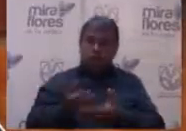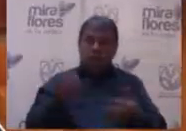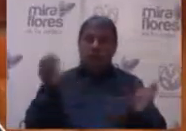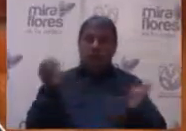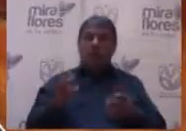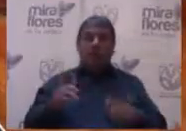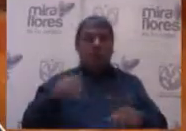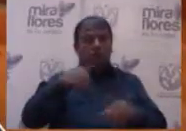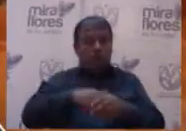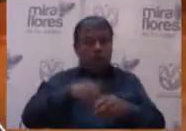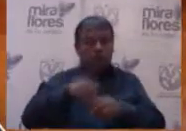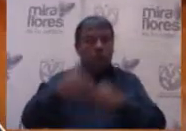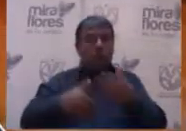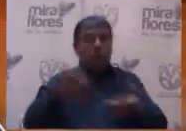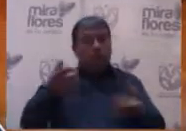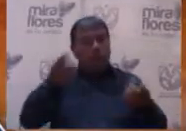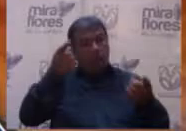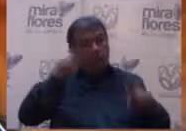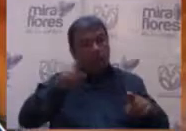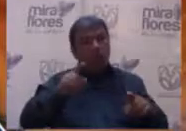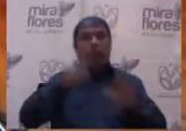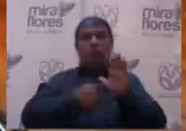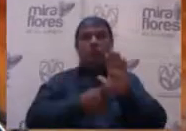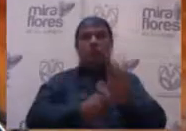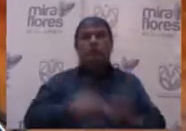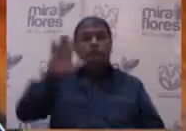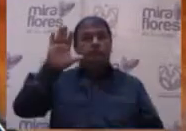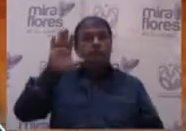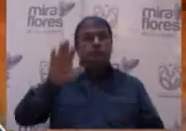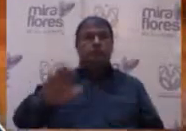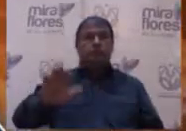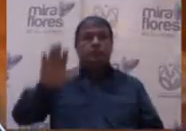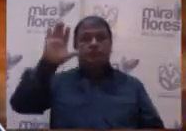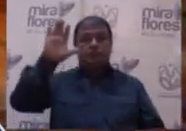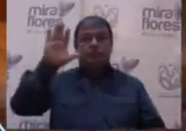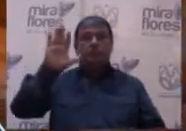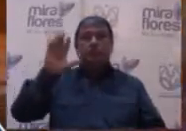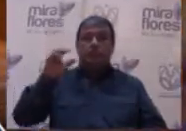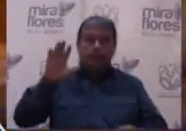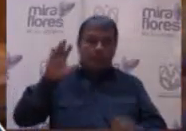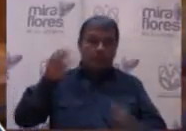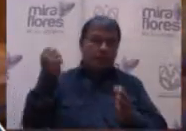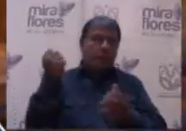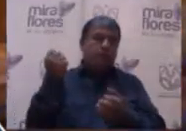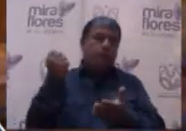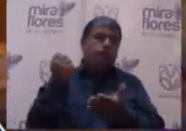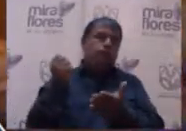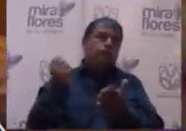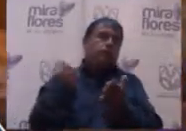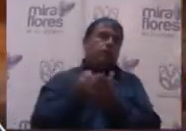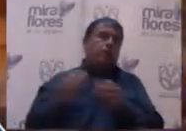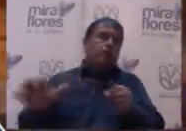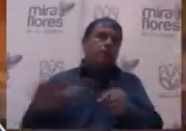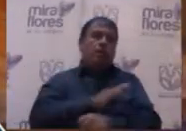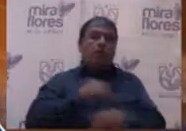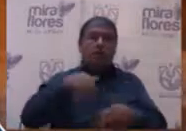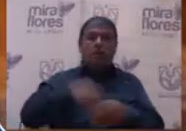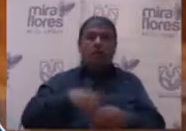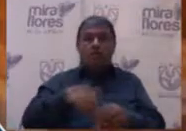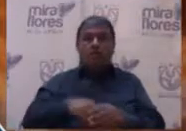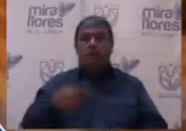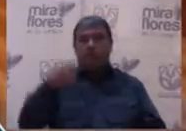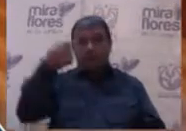votar. Aquellos miembros del consejo que estén a favor, si no se expresarlo en señal de conformidad. Se aprueba por unanimidad de votos. Muchas gracias. Vamos al siguiente